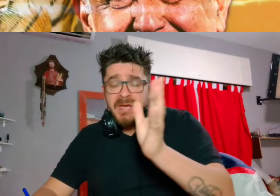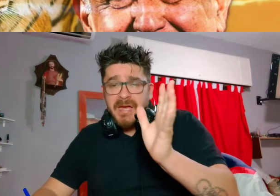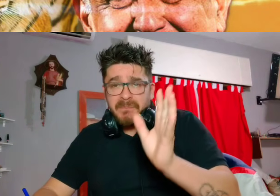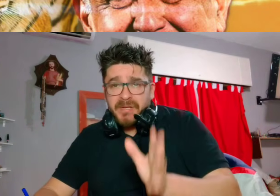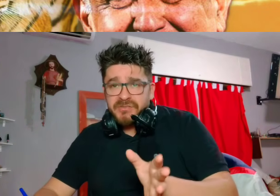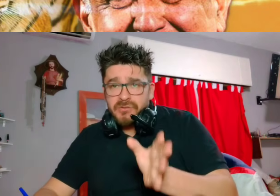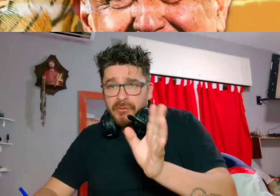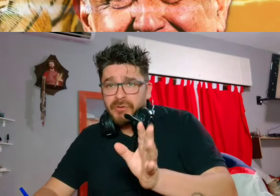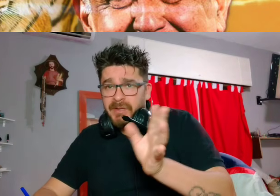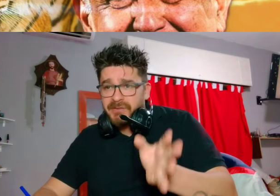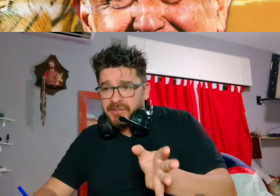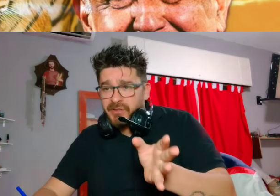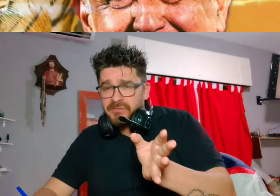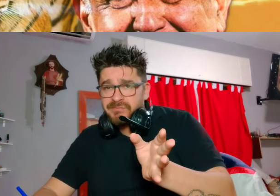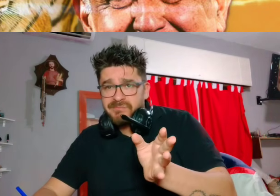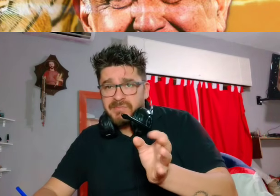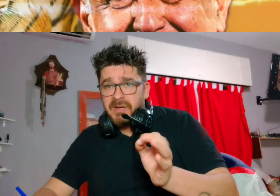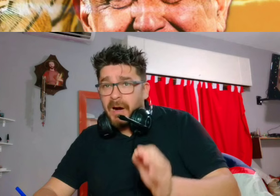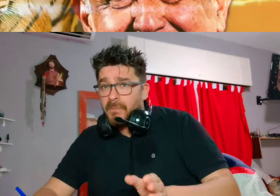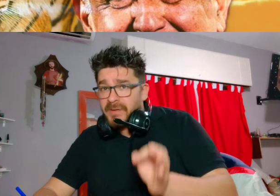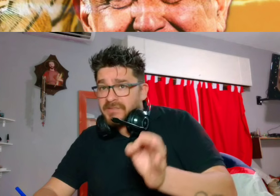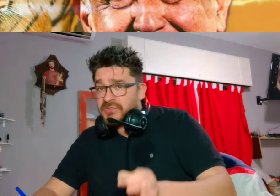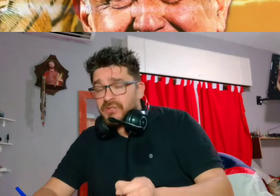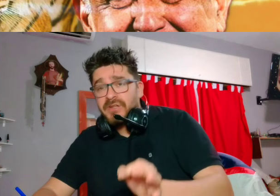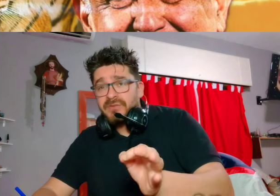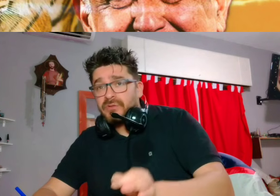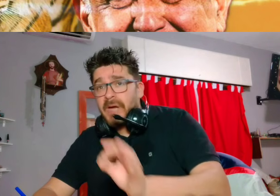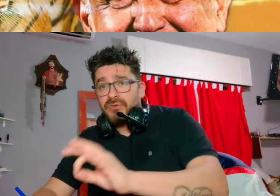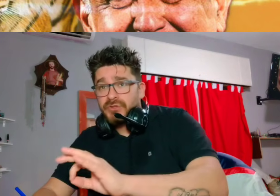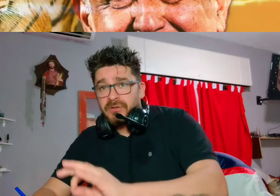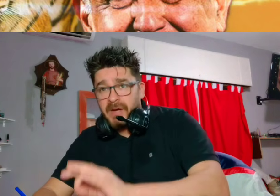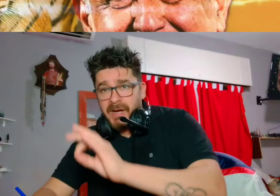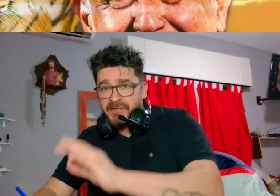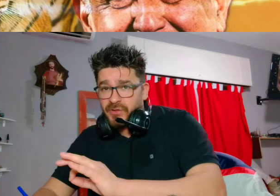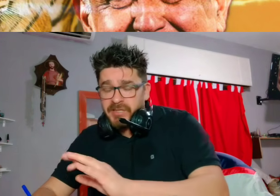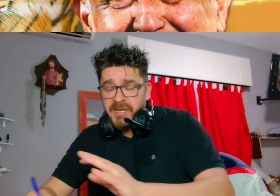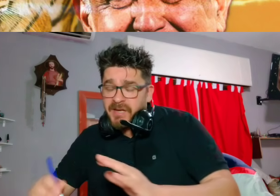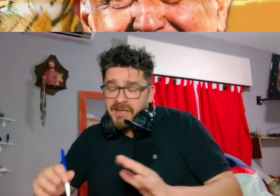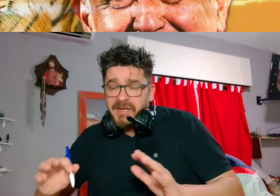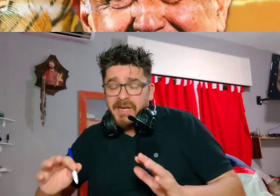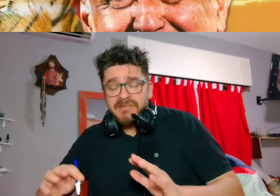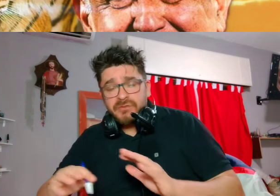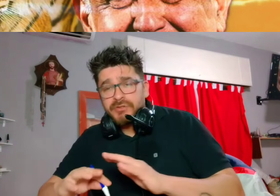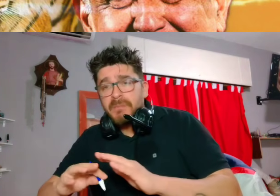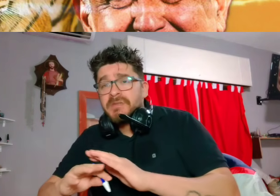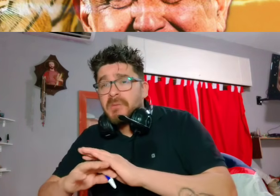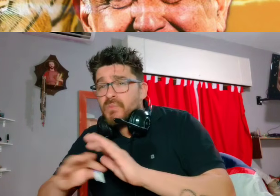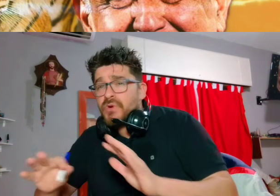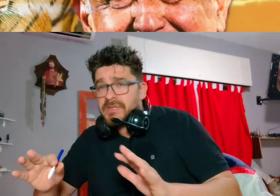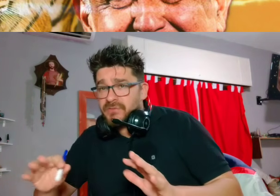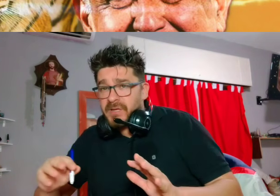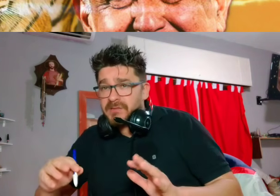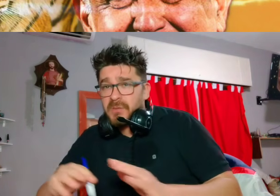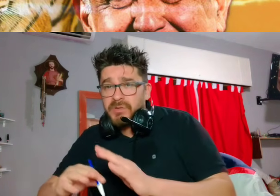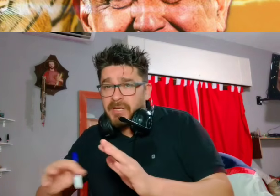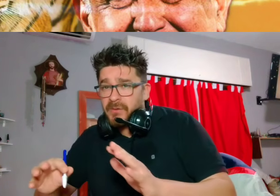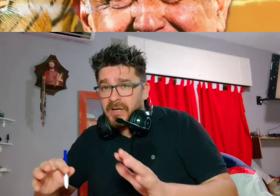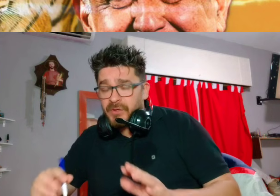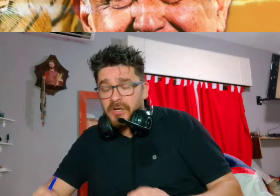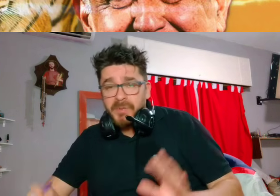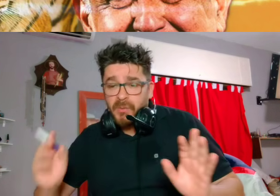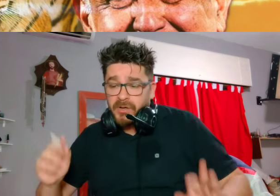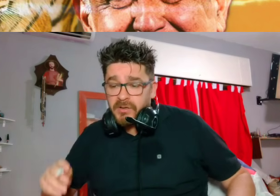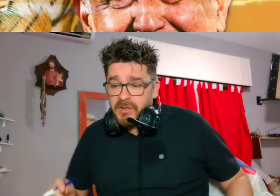¿no? Porque el precio de un auto eléctrico a un precio de un auto a gasolina es totalmente muy diferente,